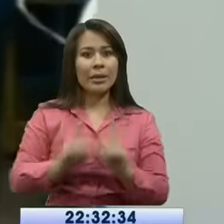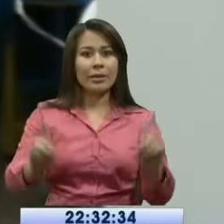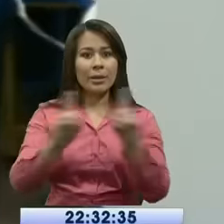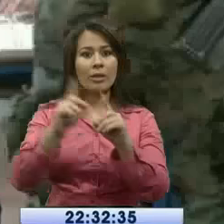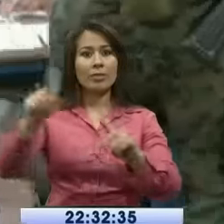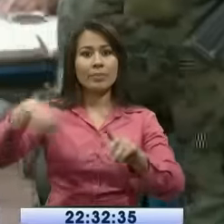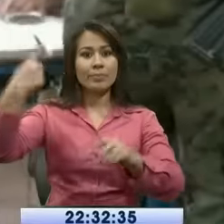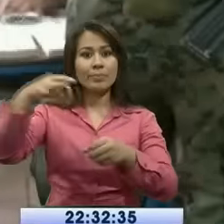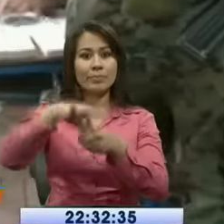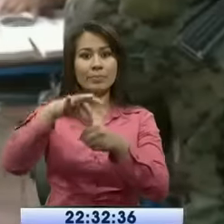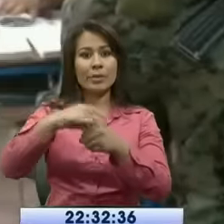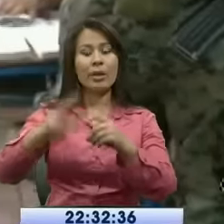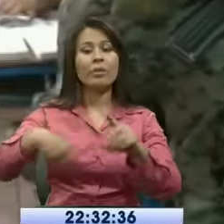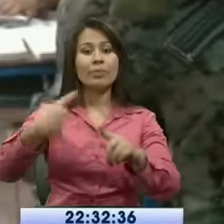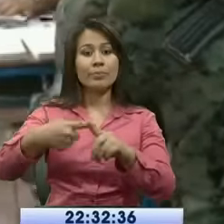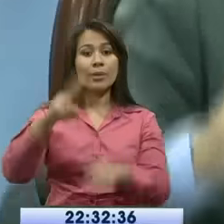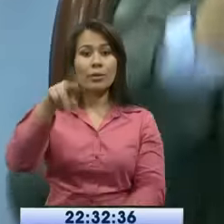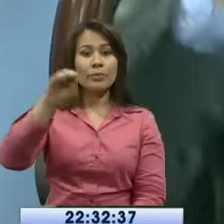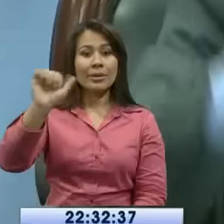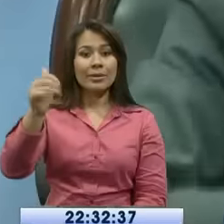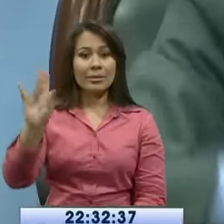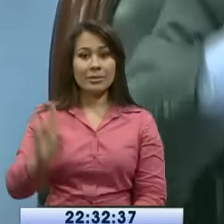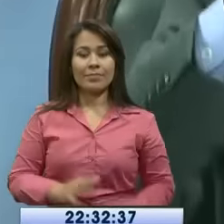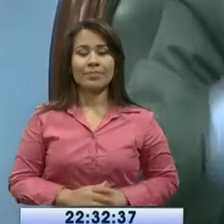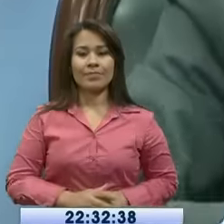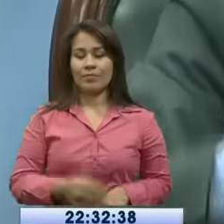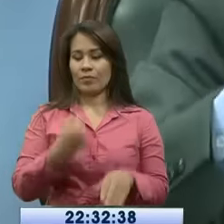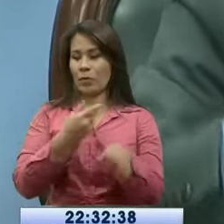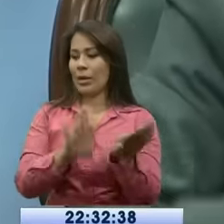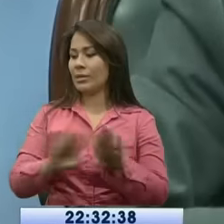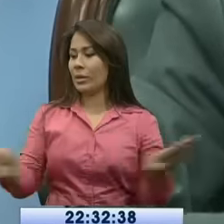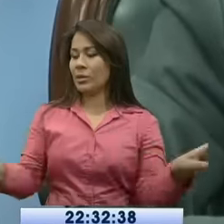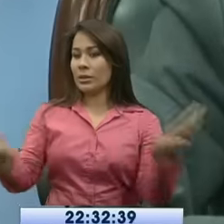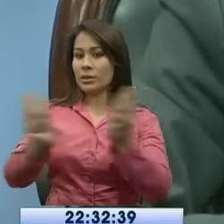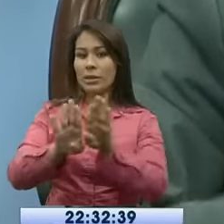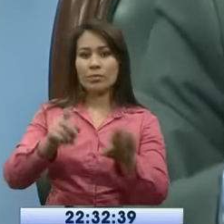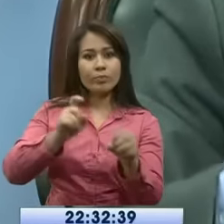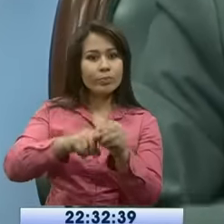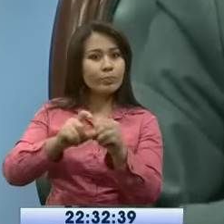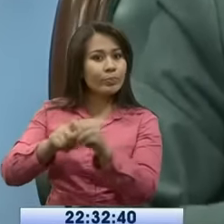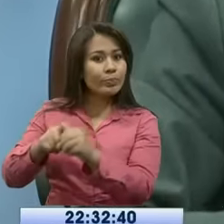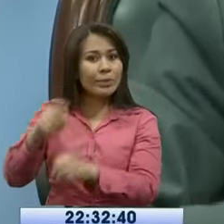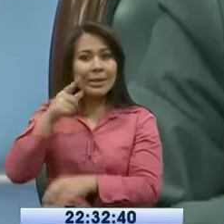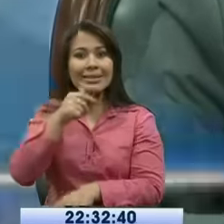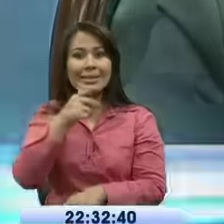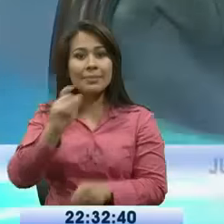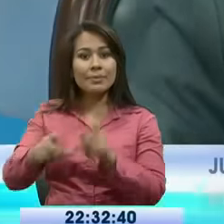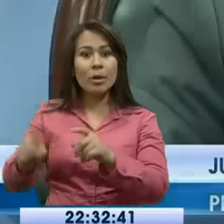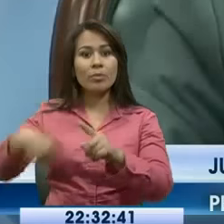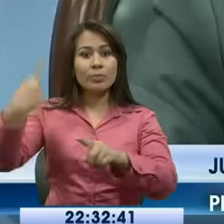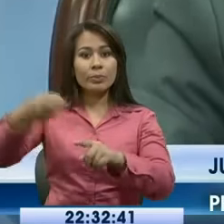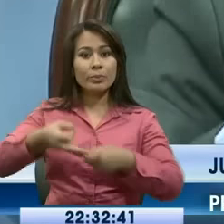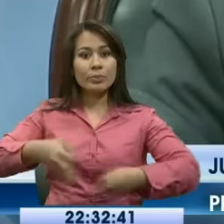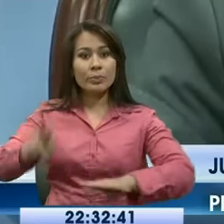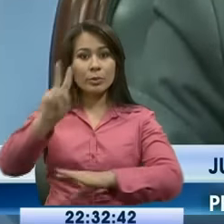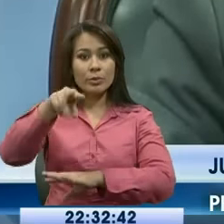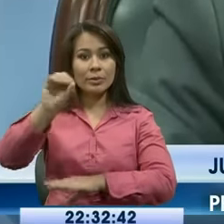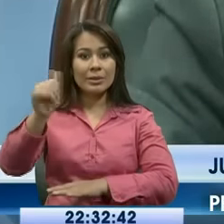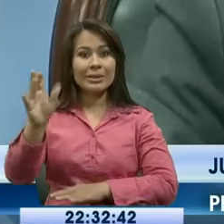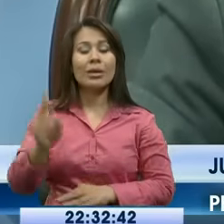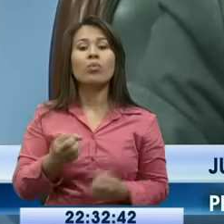comicios generales del 2017. El cierre del registro electoral para las elecciones de febrero próximo son